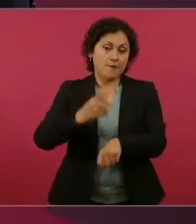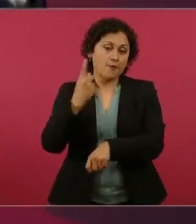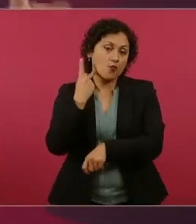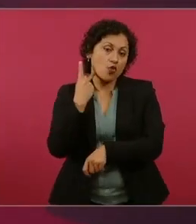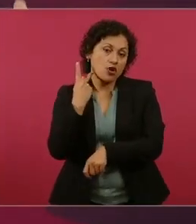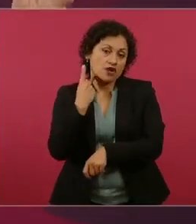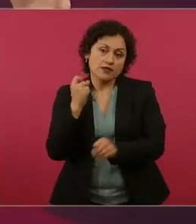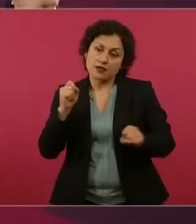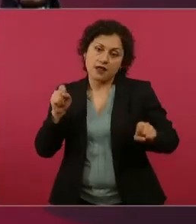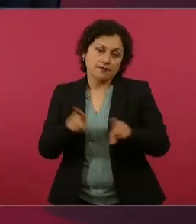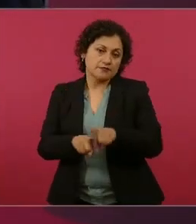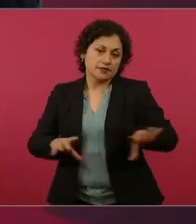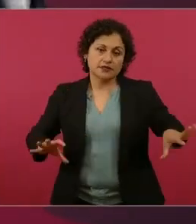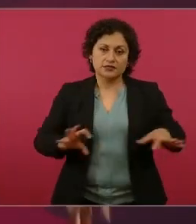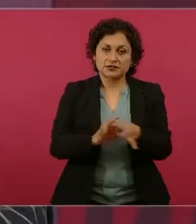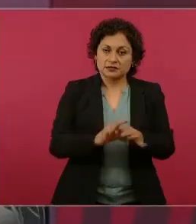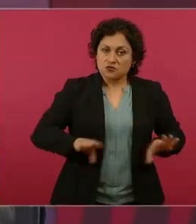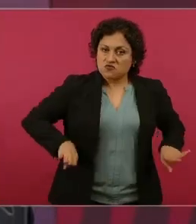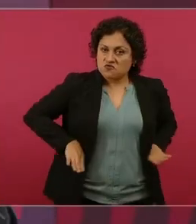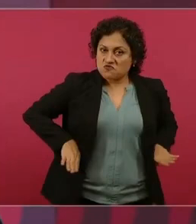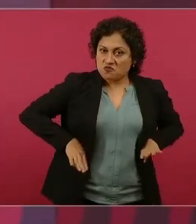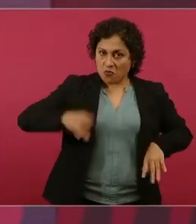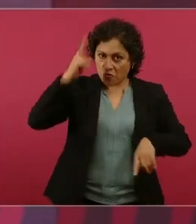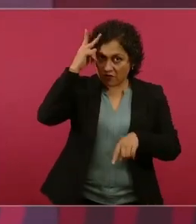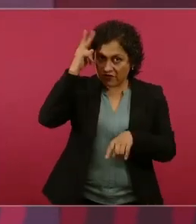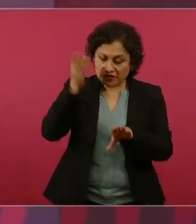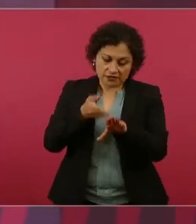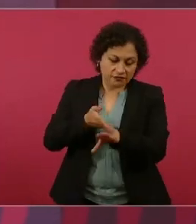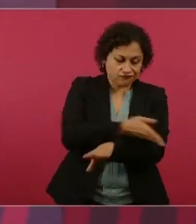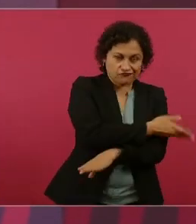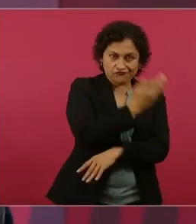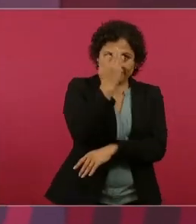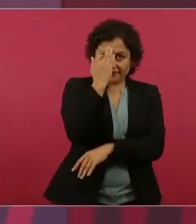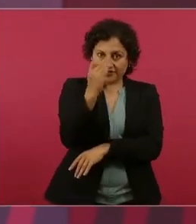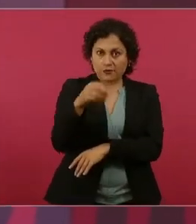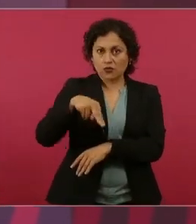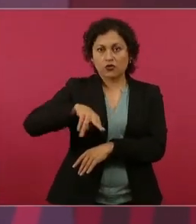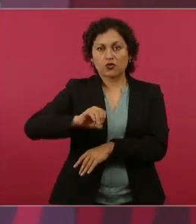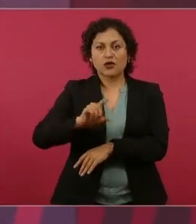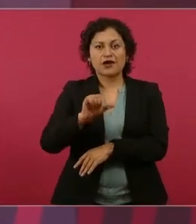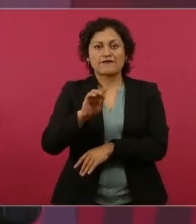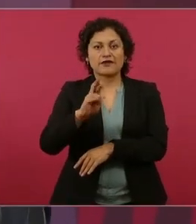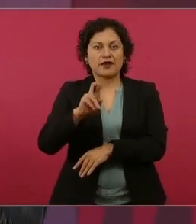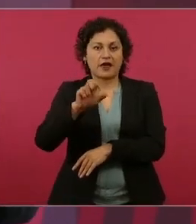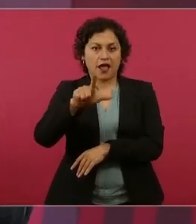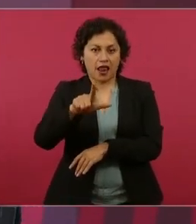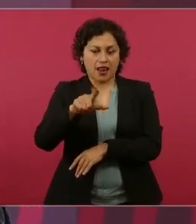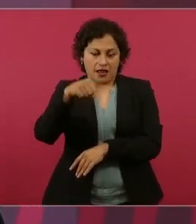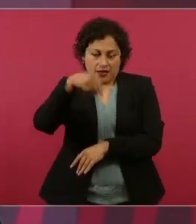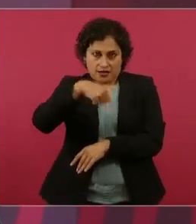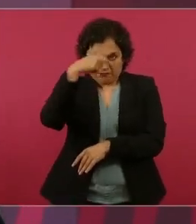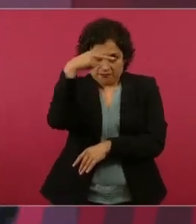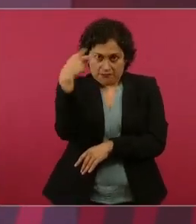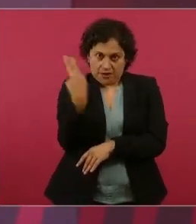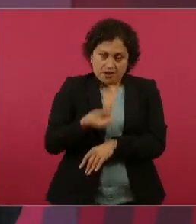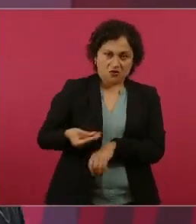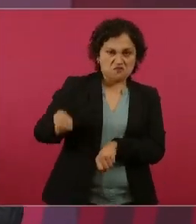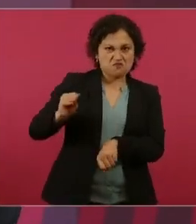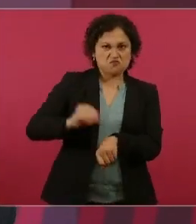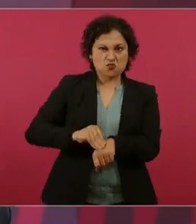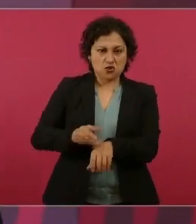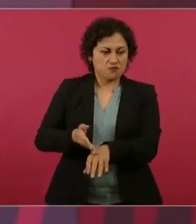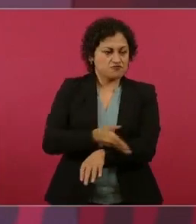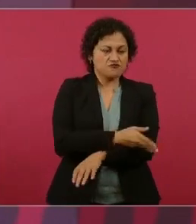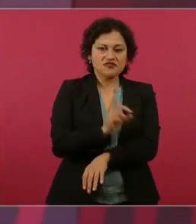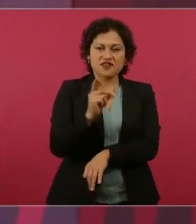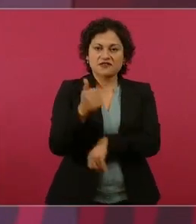neoporfirista, neoliberal, que se impuso en México con el propósito de saquear al país durante